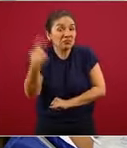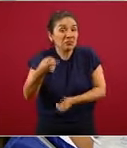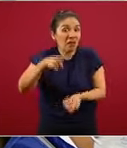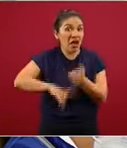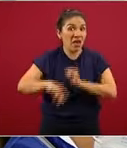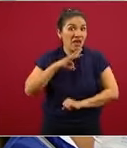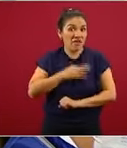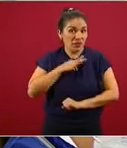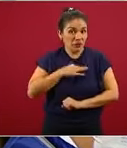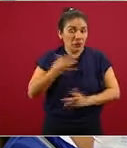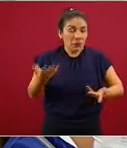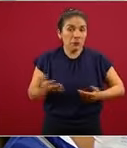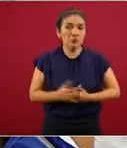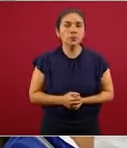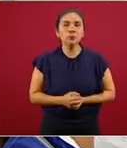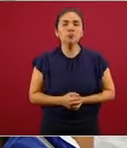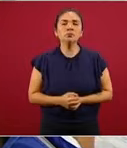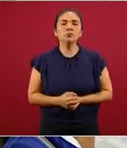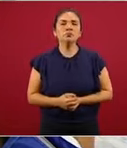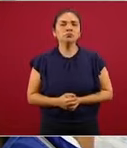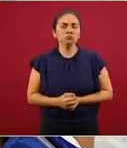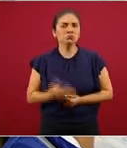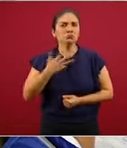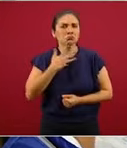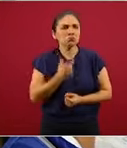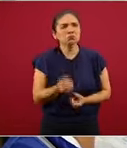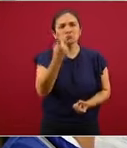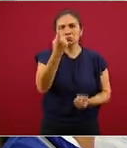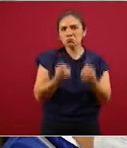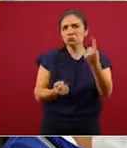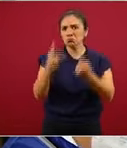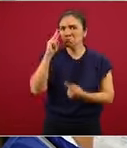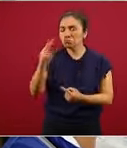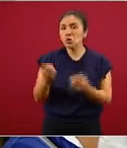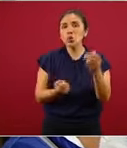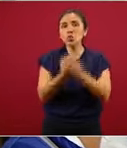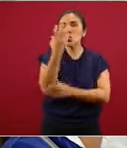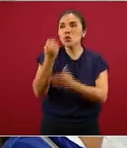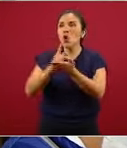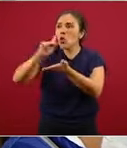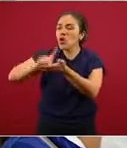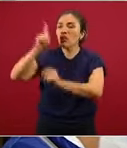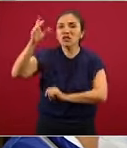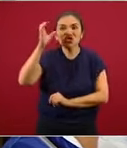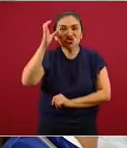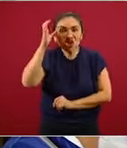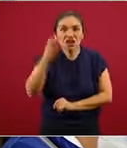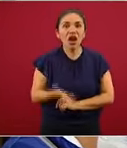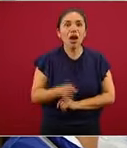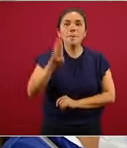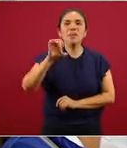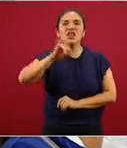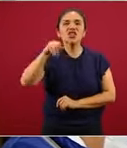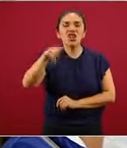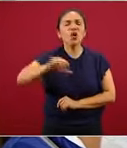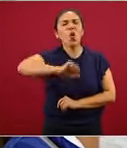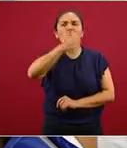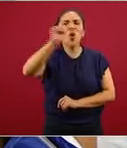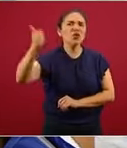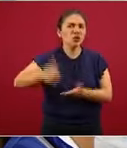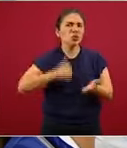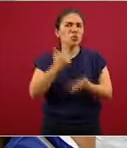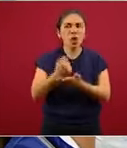infección y han aparecido, por ejemplo, casos nuevos en China, en Beijing y en otras